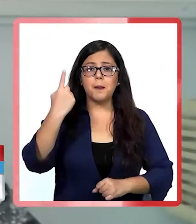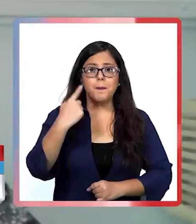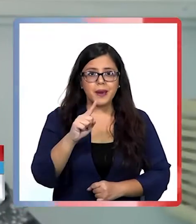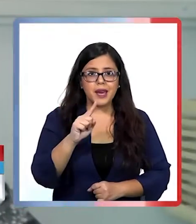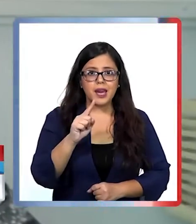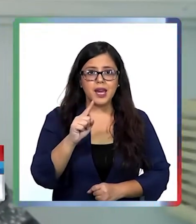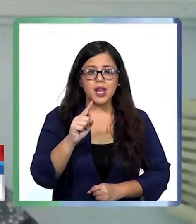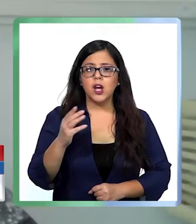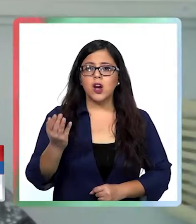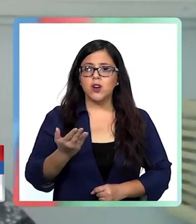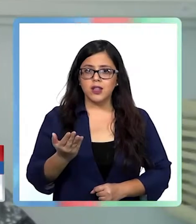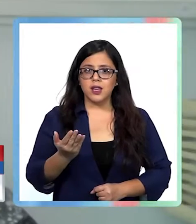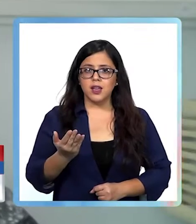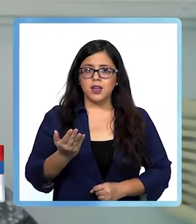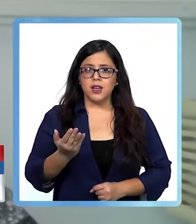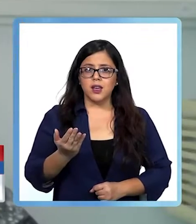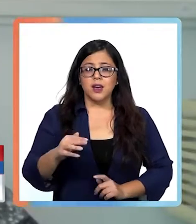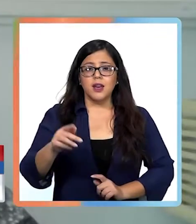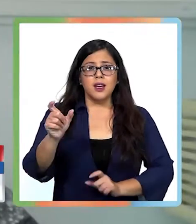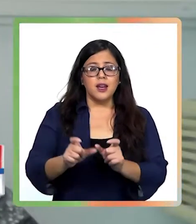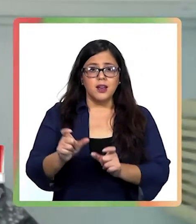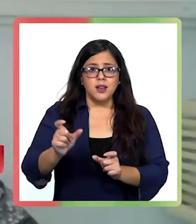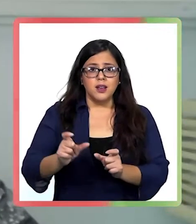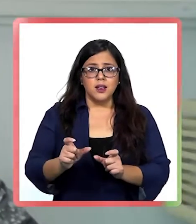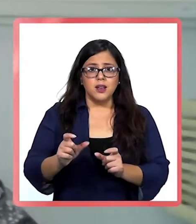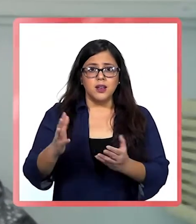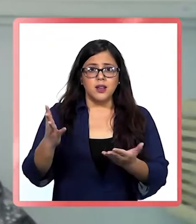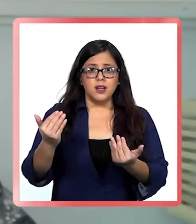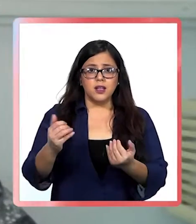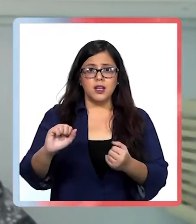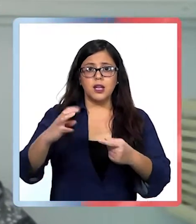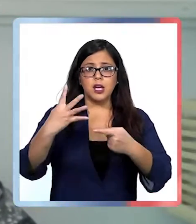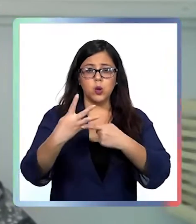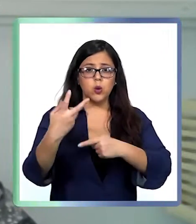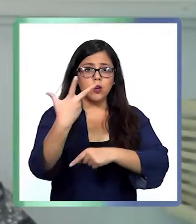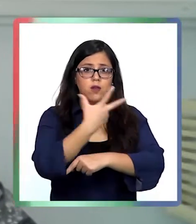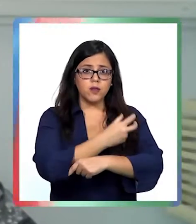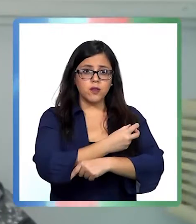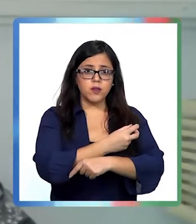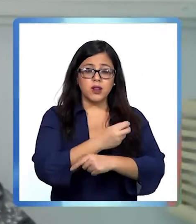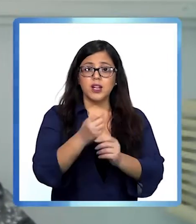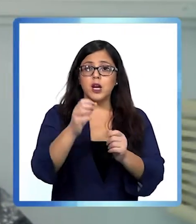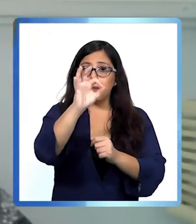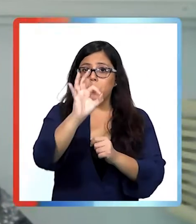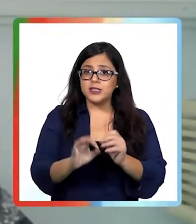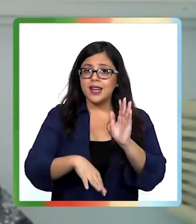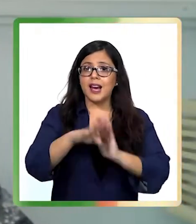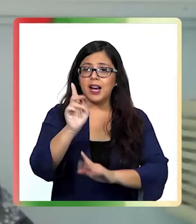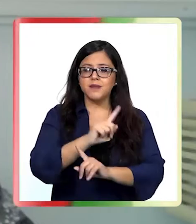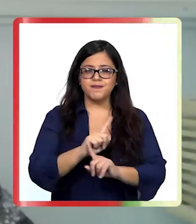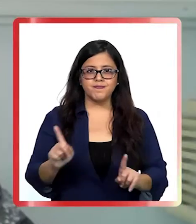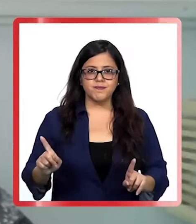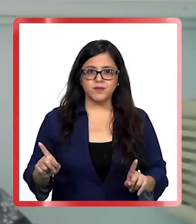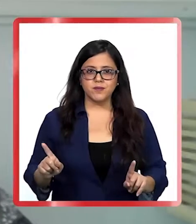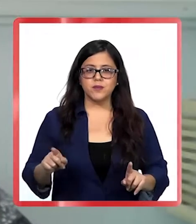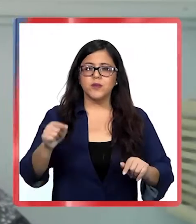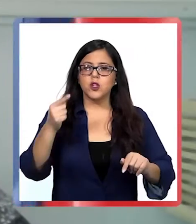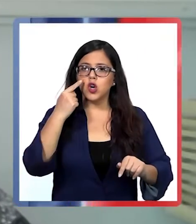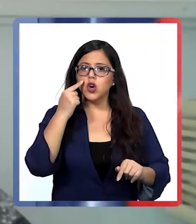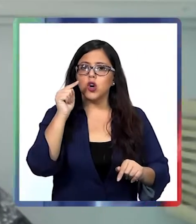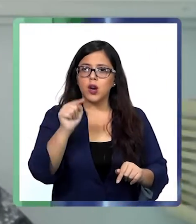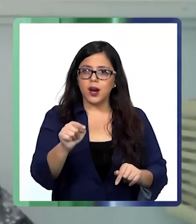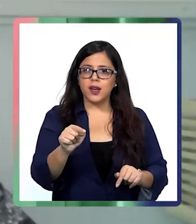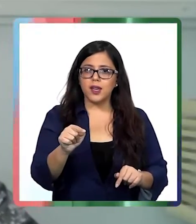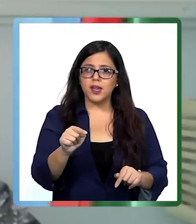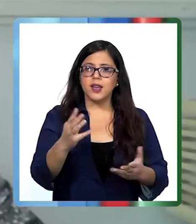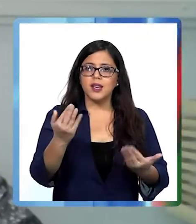la población vacunada, pero los que tienen necesidad de colocarse el refuerzo, los porcentajes no son tan altos, así que ahí hay